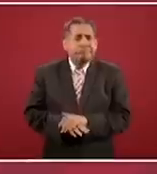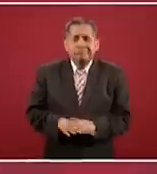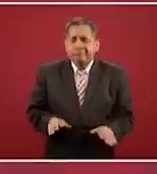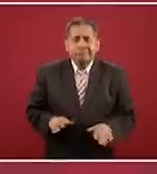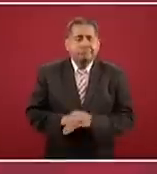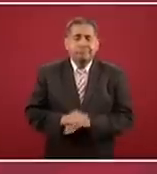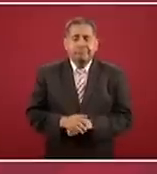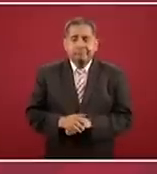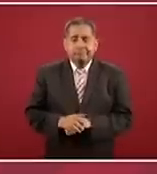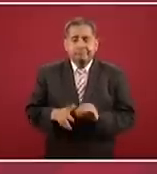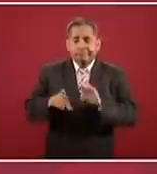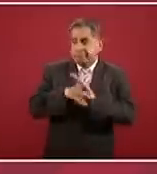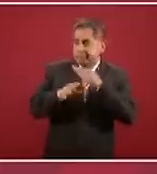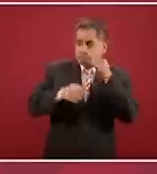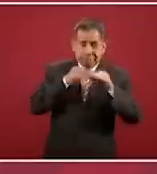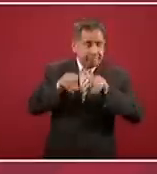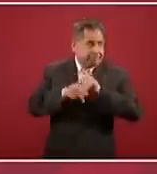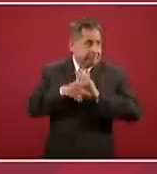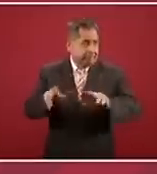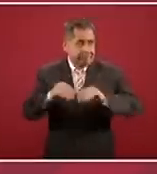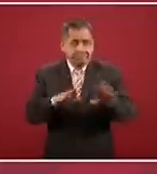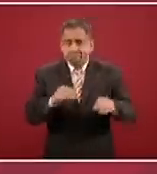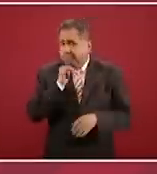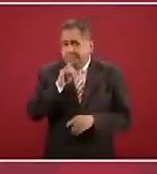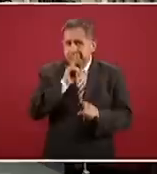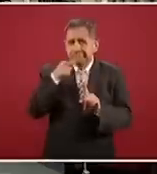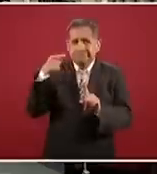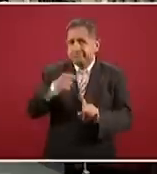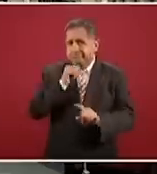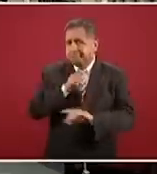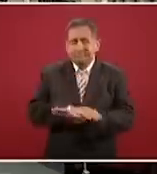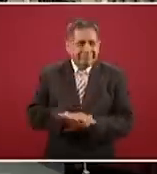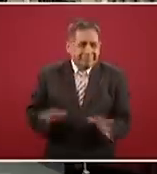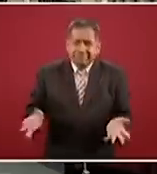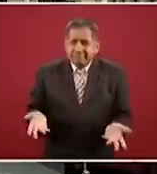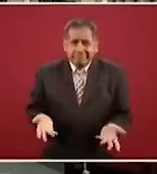En los medios no se hablaba de eso.